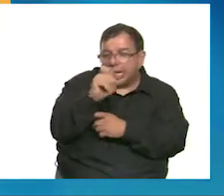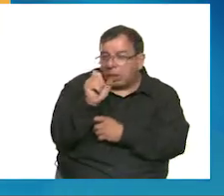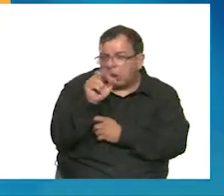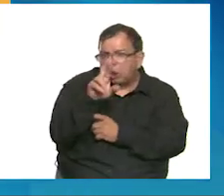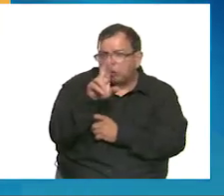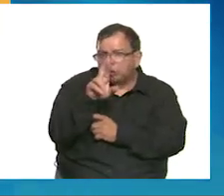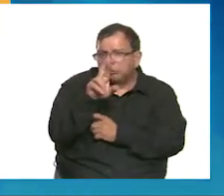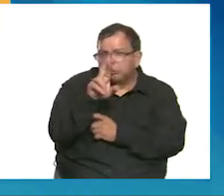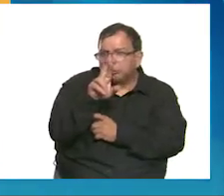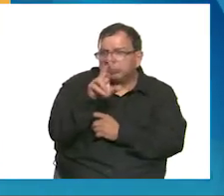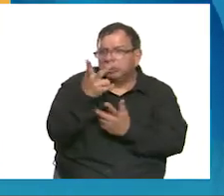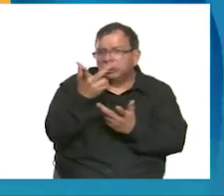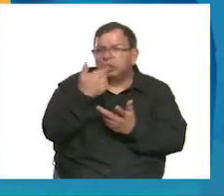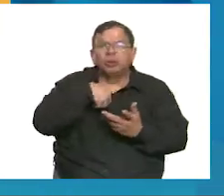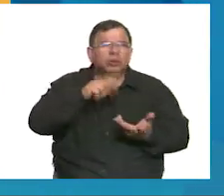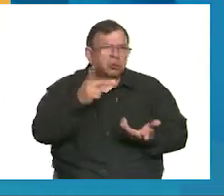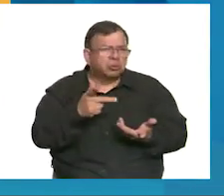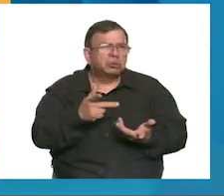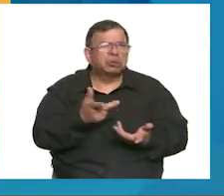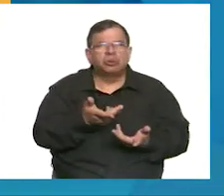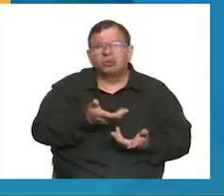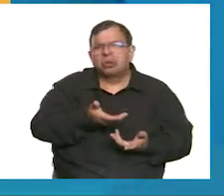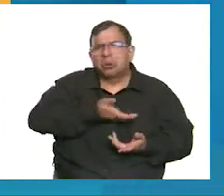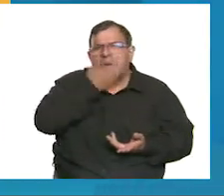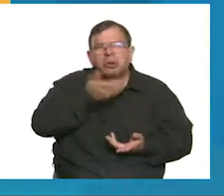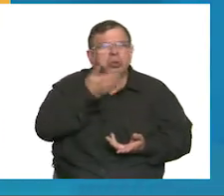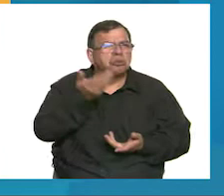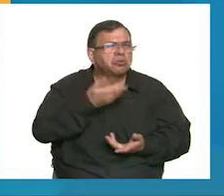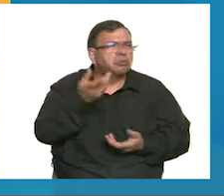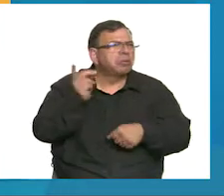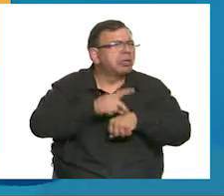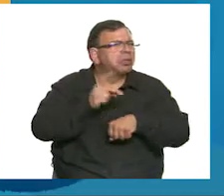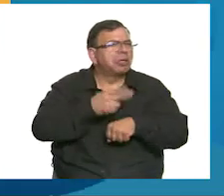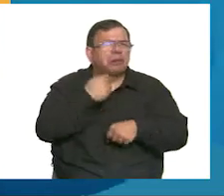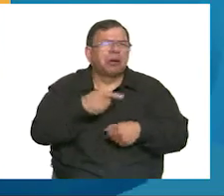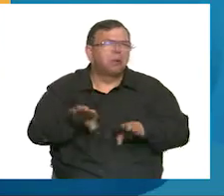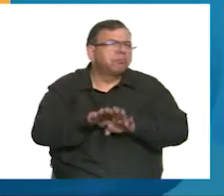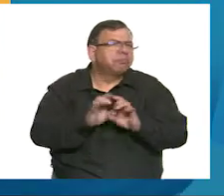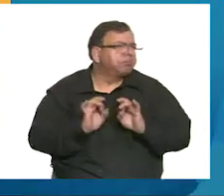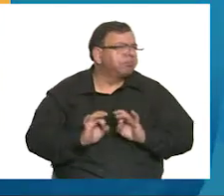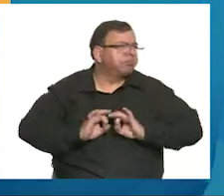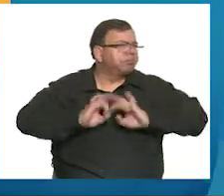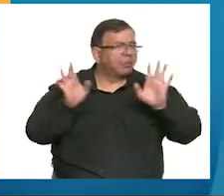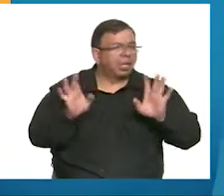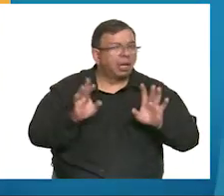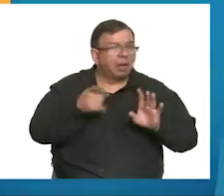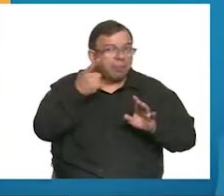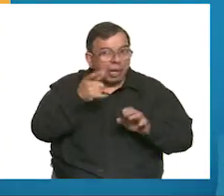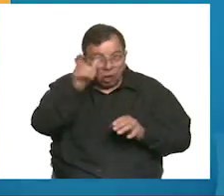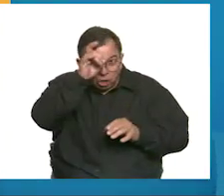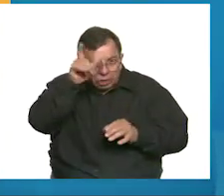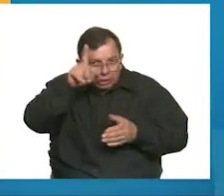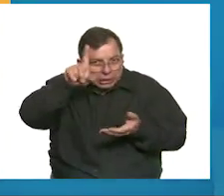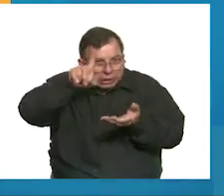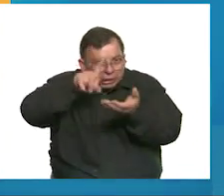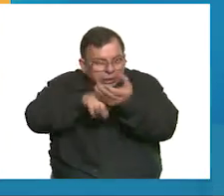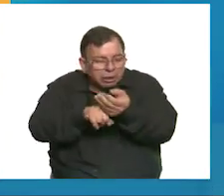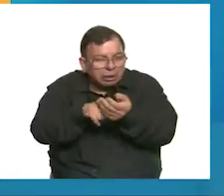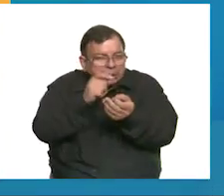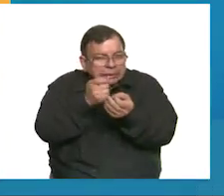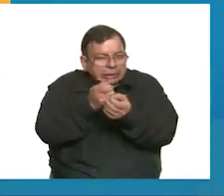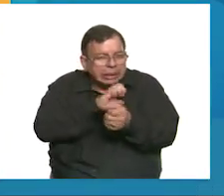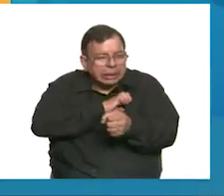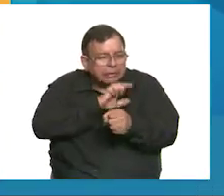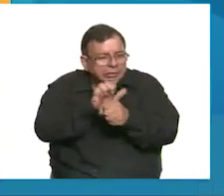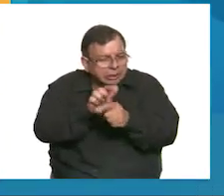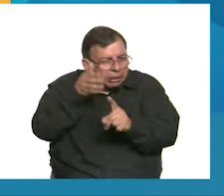mejor utilizamos en nuestra vida cotidiana de una manera pues muy intuitiva, pero que en ciencia tiene un significado muy